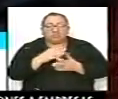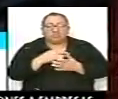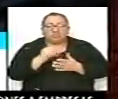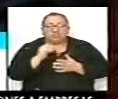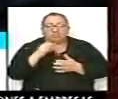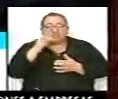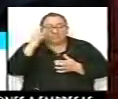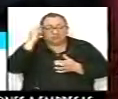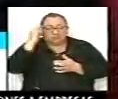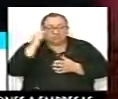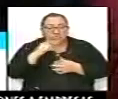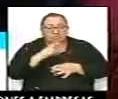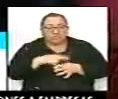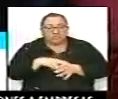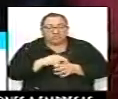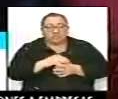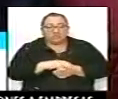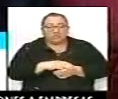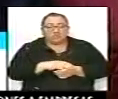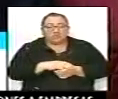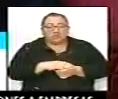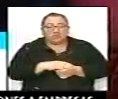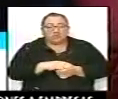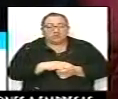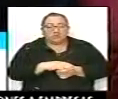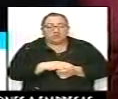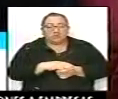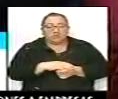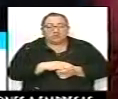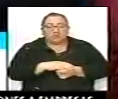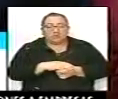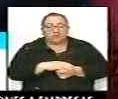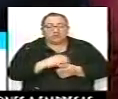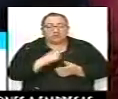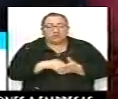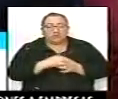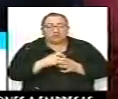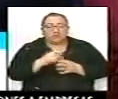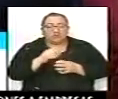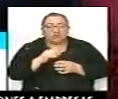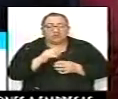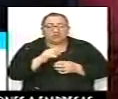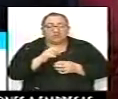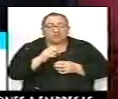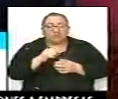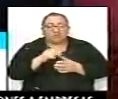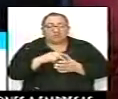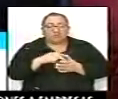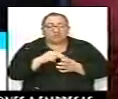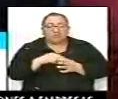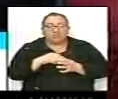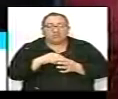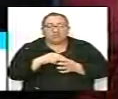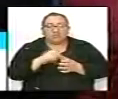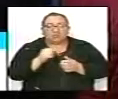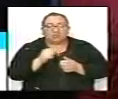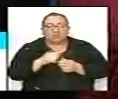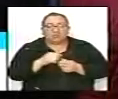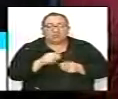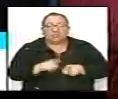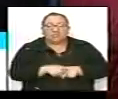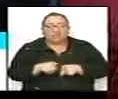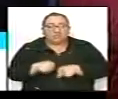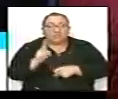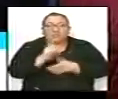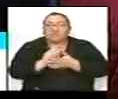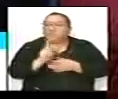política. Y si la consecuencia política va a ser, interpreto que el voto de confianza que se realizó hace un